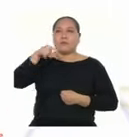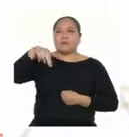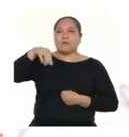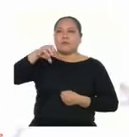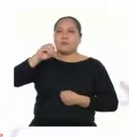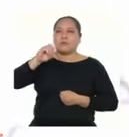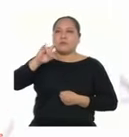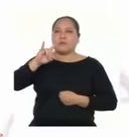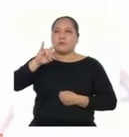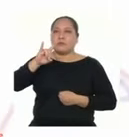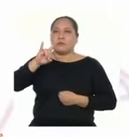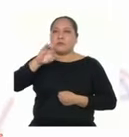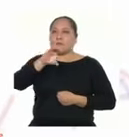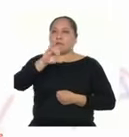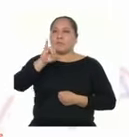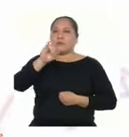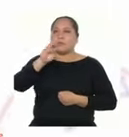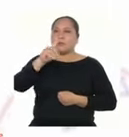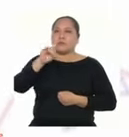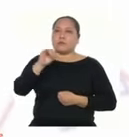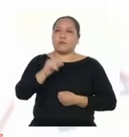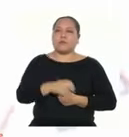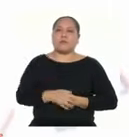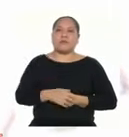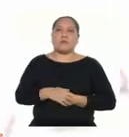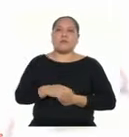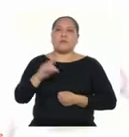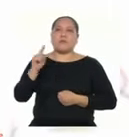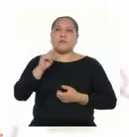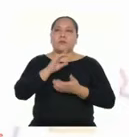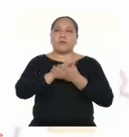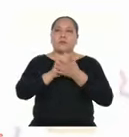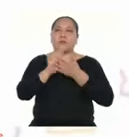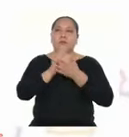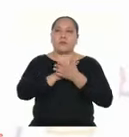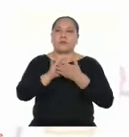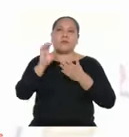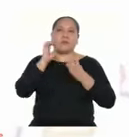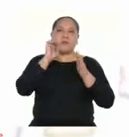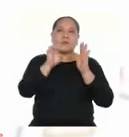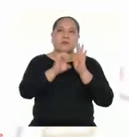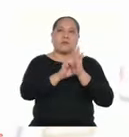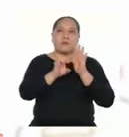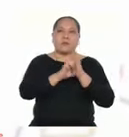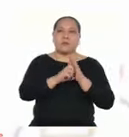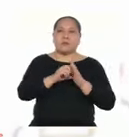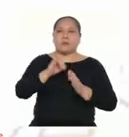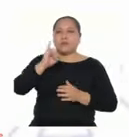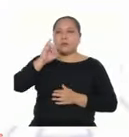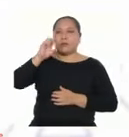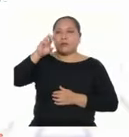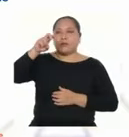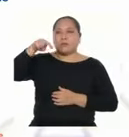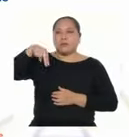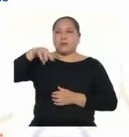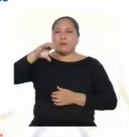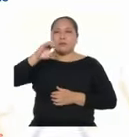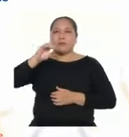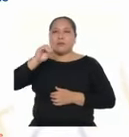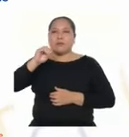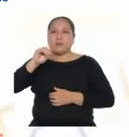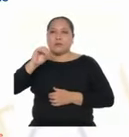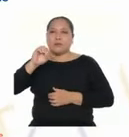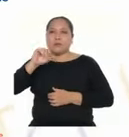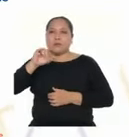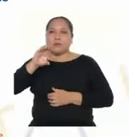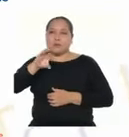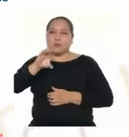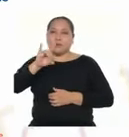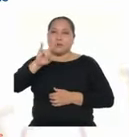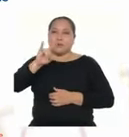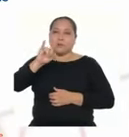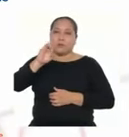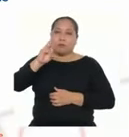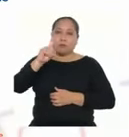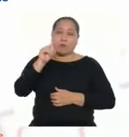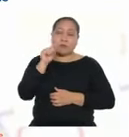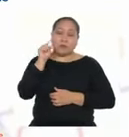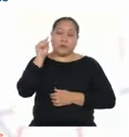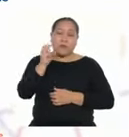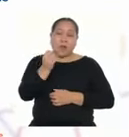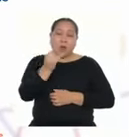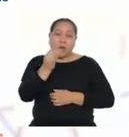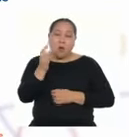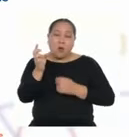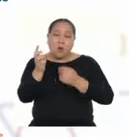y asepsia. Por un tema de inocuidad alimentaria, por ejemplo, podrán seguir usándose bolsas en algunos casos,